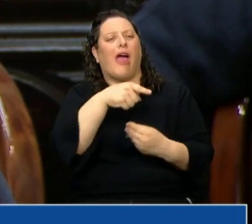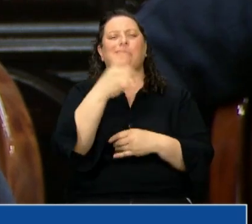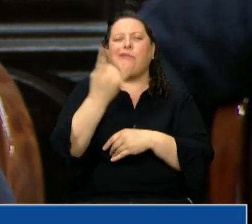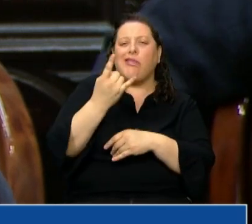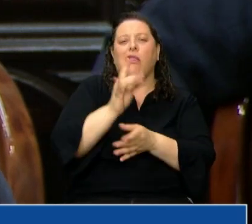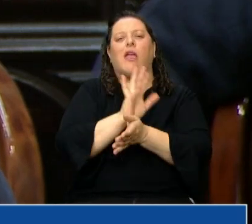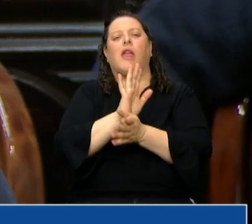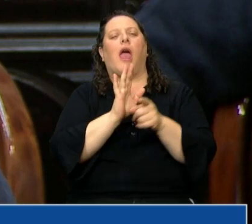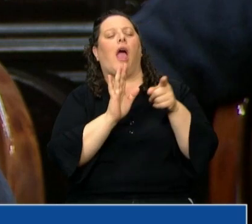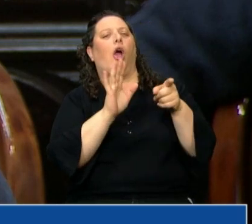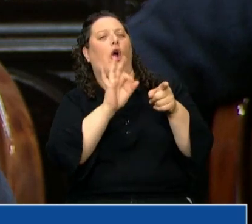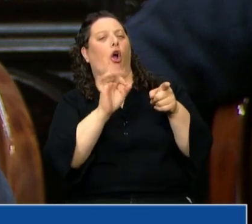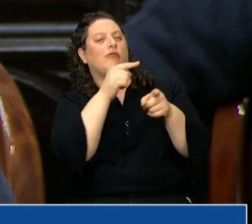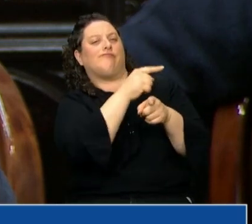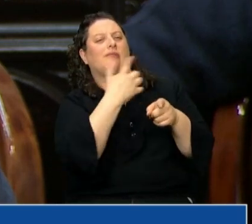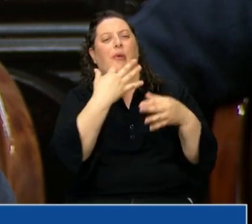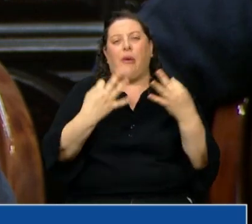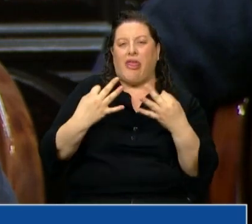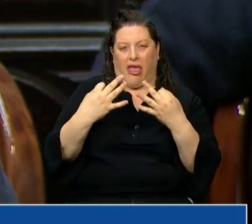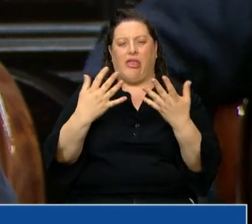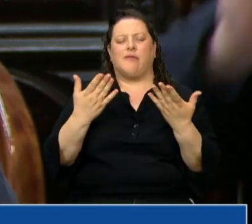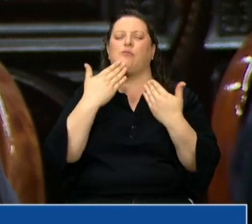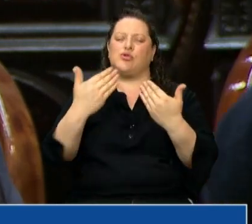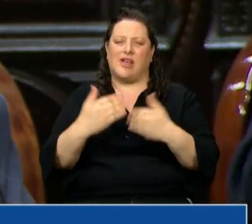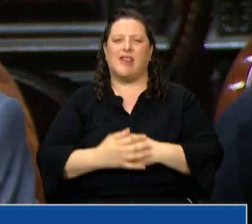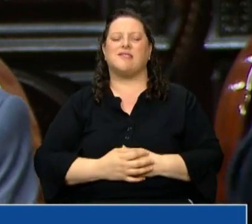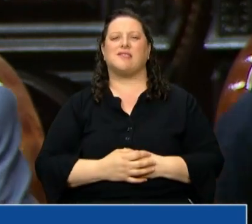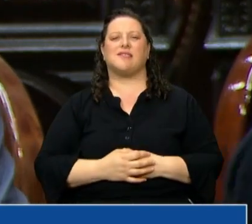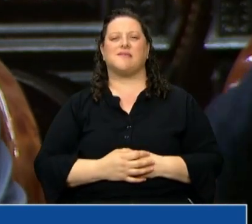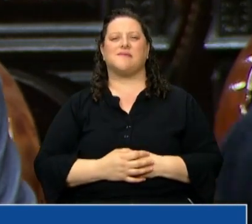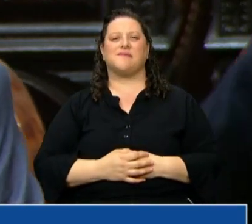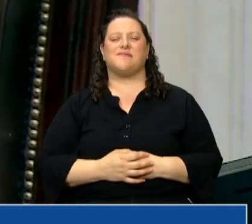con hechos lo que dicen, lo que escriben y lo que prometen. Muchas gracias, presidente.